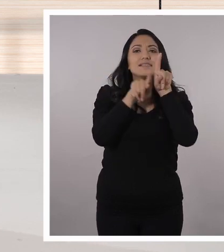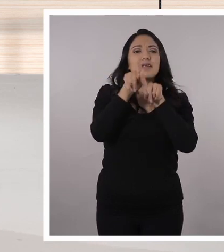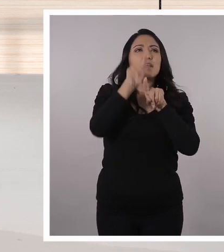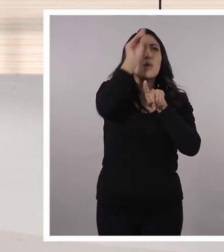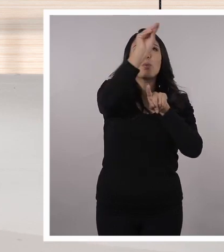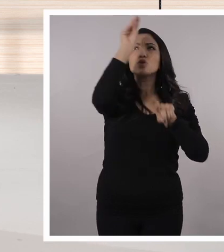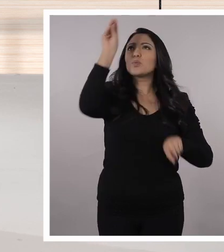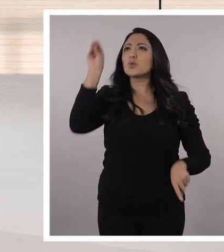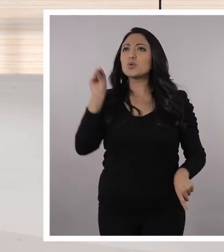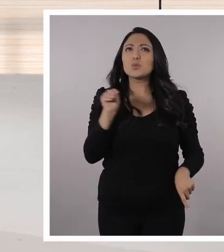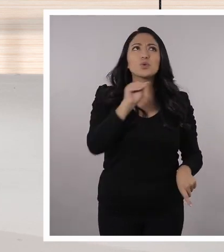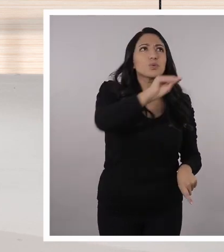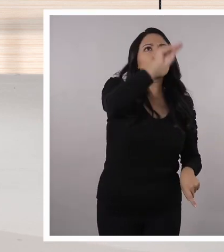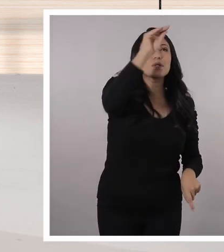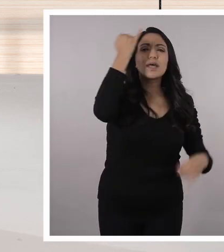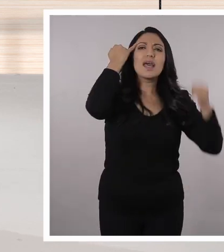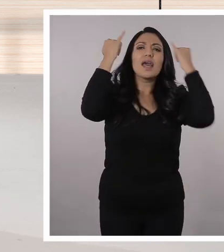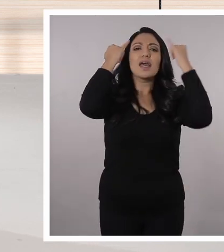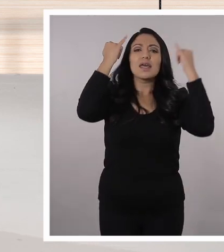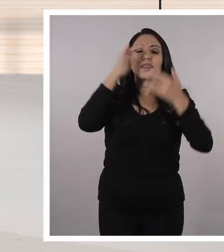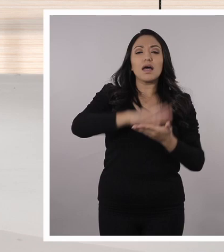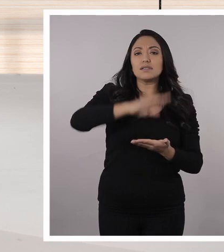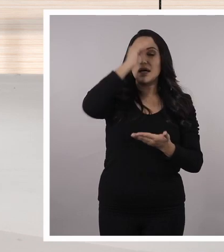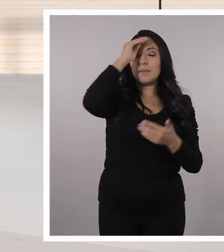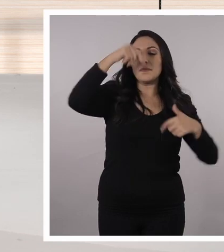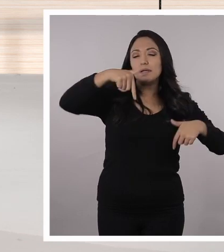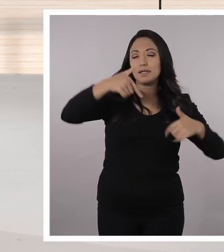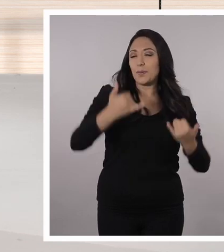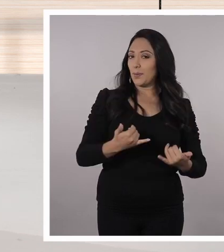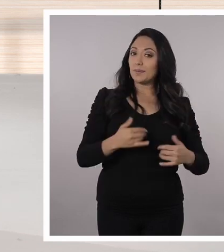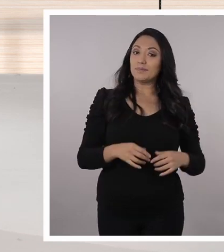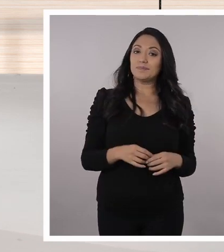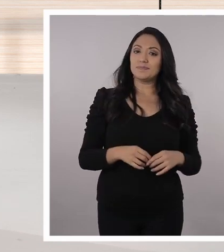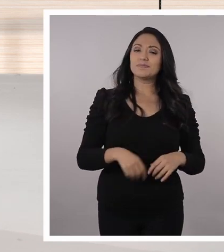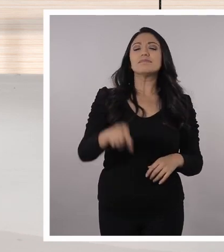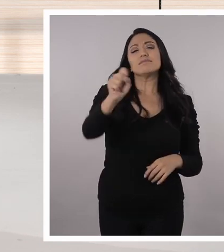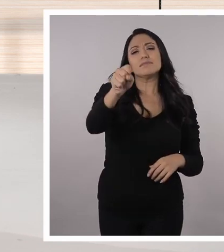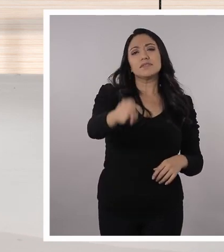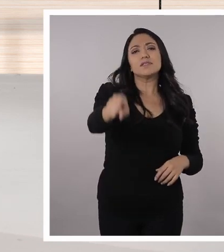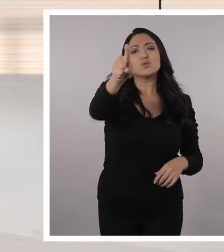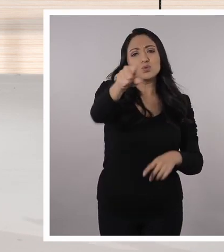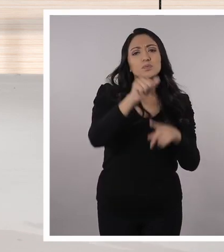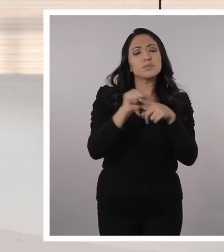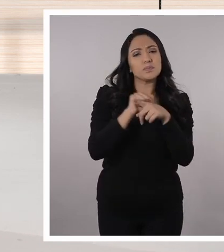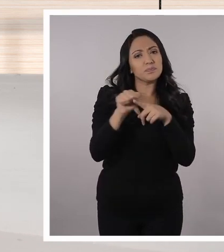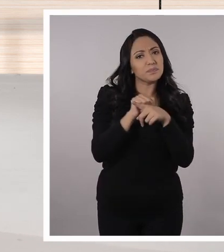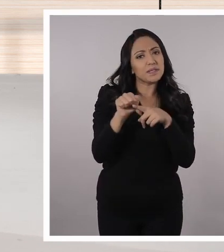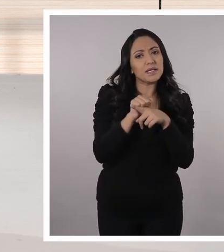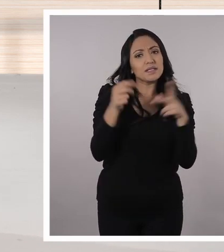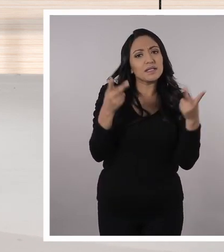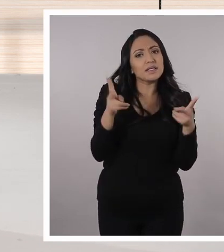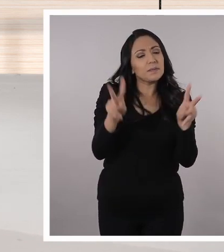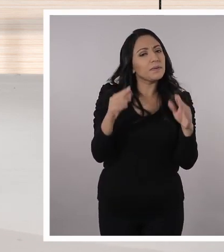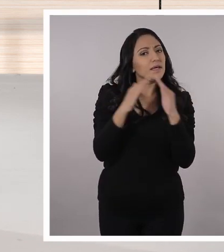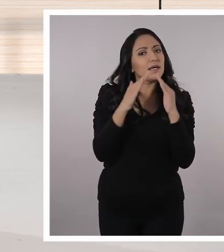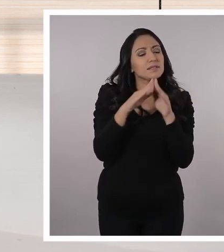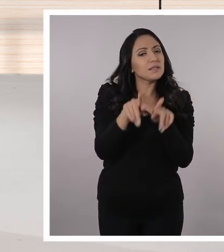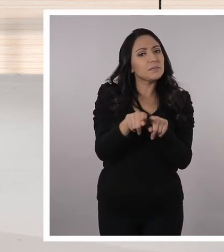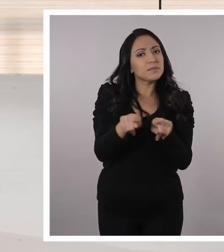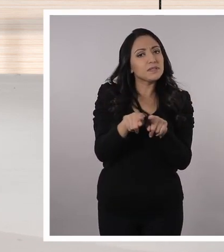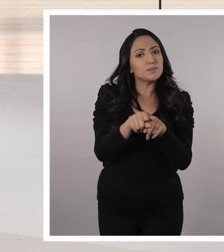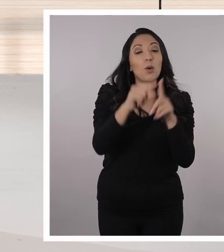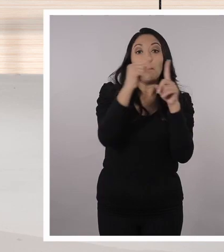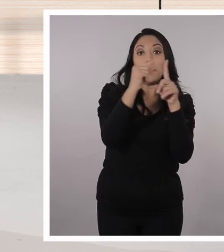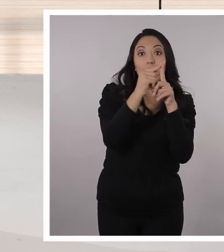donde colocamos todas los conocimientos de la clase de hoy. Exacto, ustedes también practiquen en casa esta estrella,